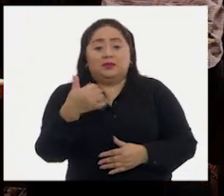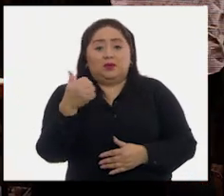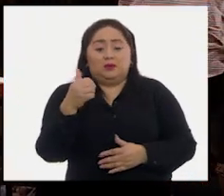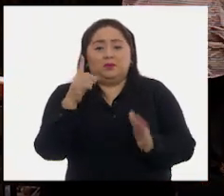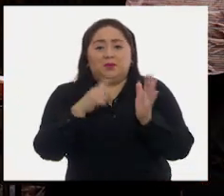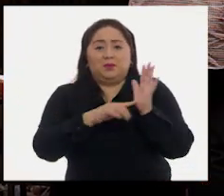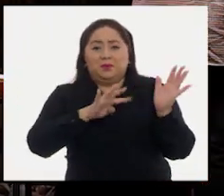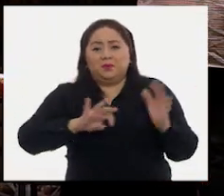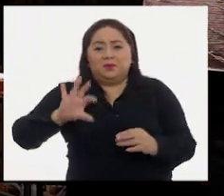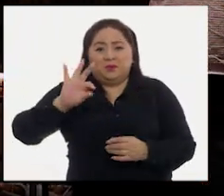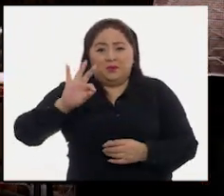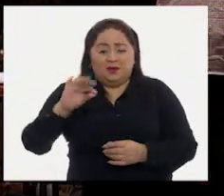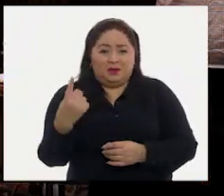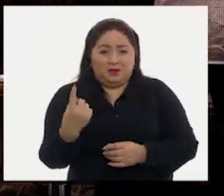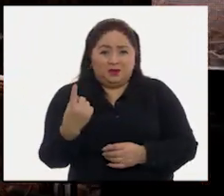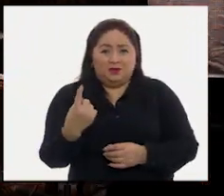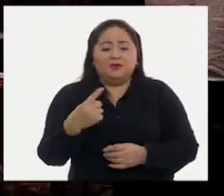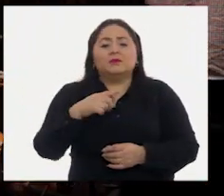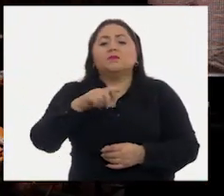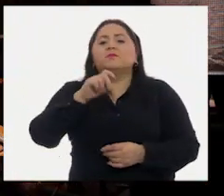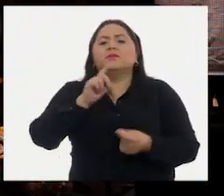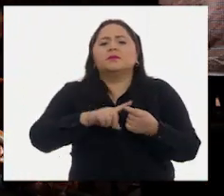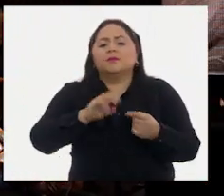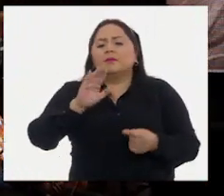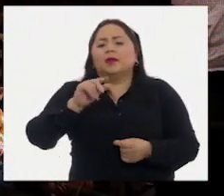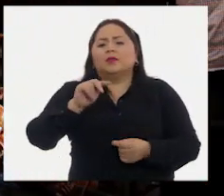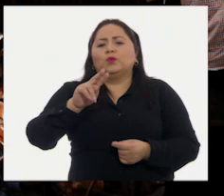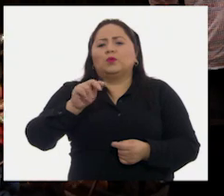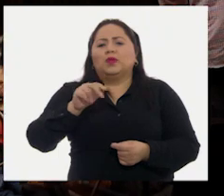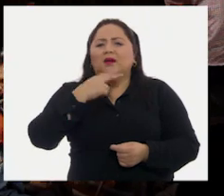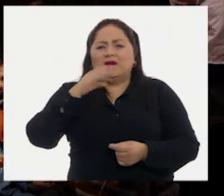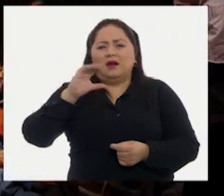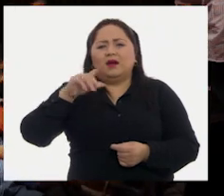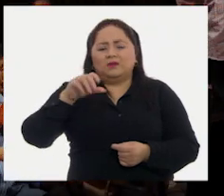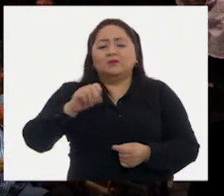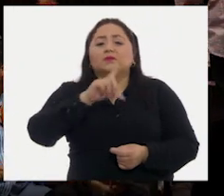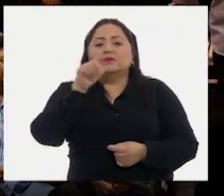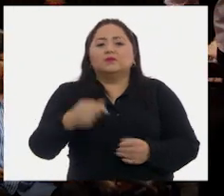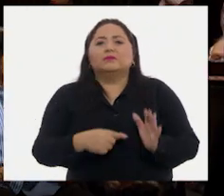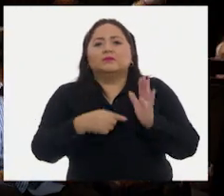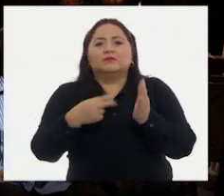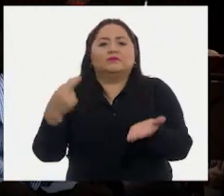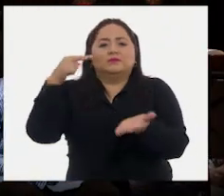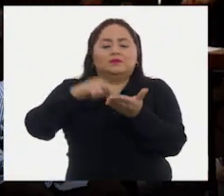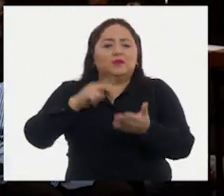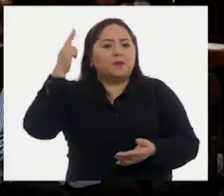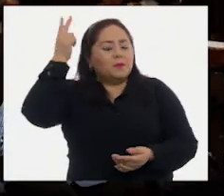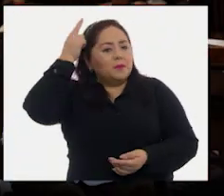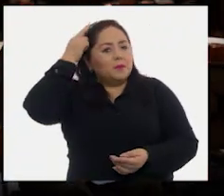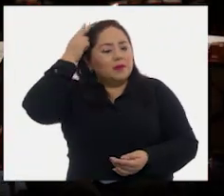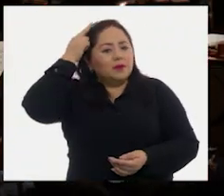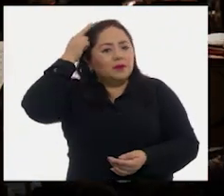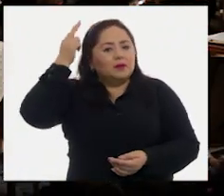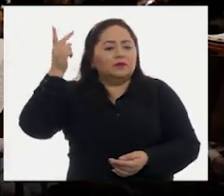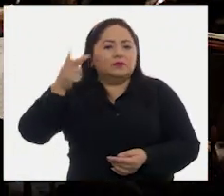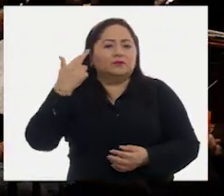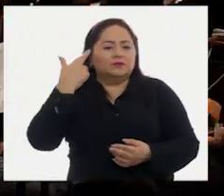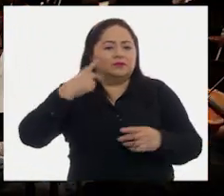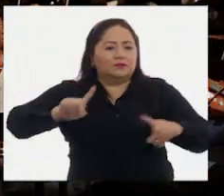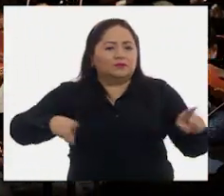de 1941, bajo la batuta de Carlos Chávez, se presentó en el Palacio de Bellas Artes